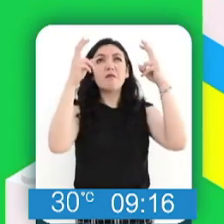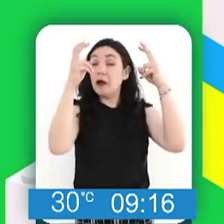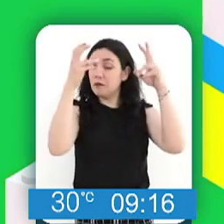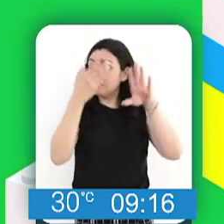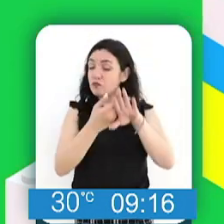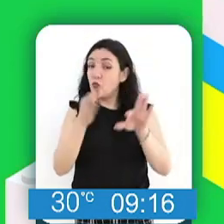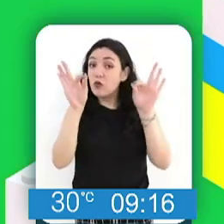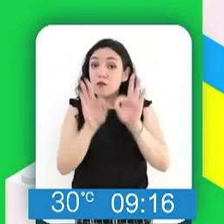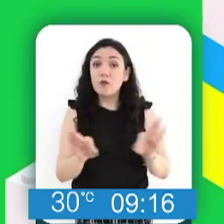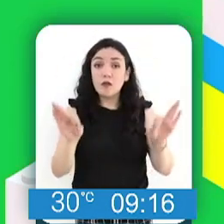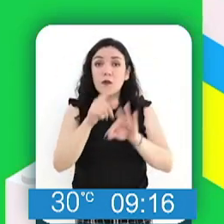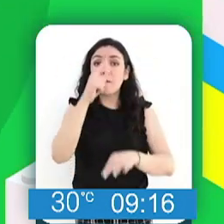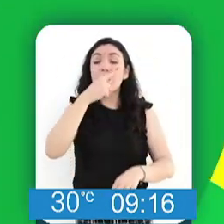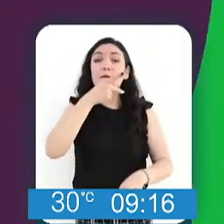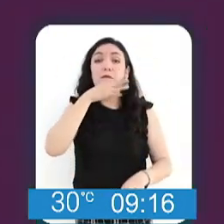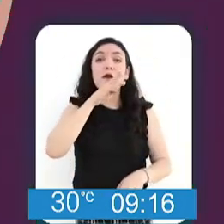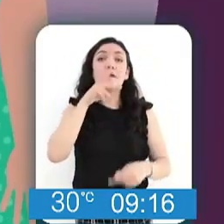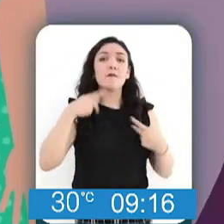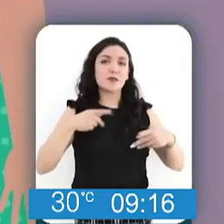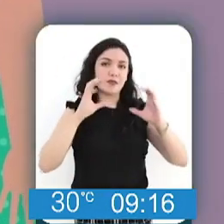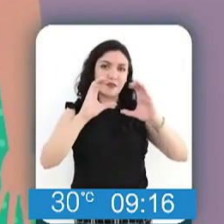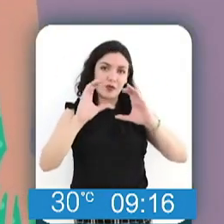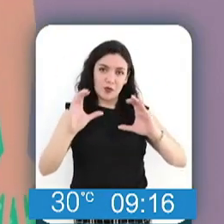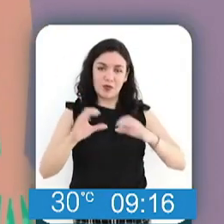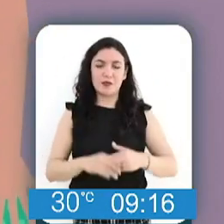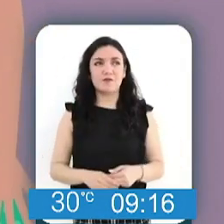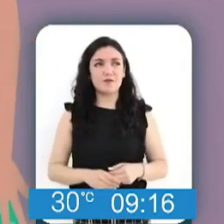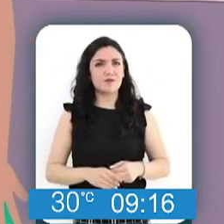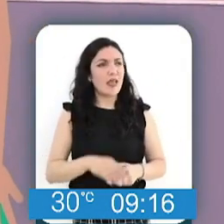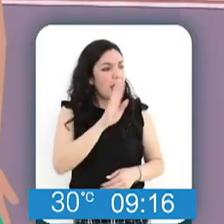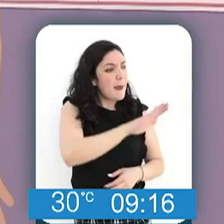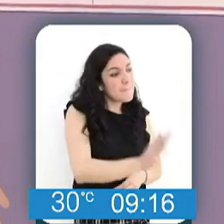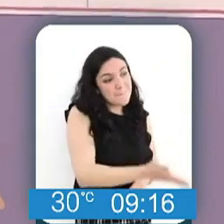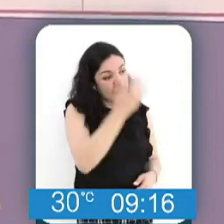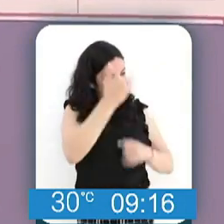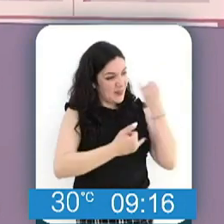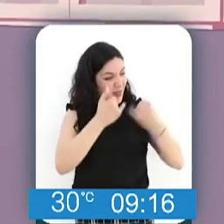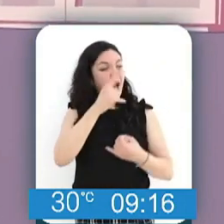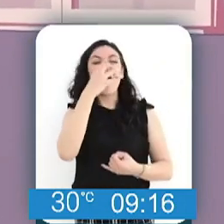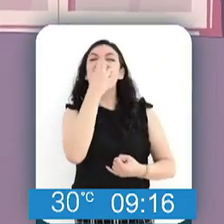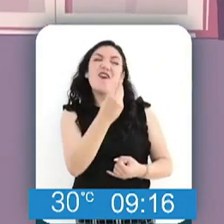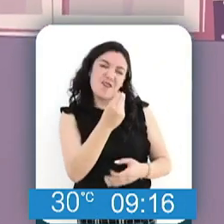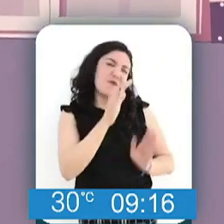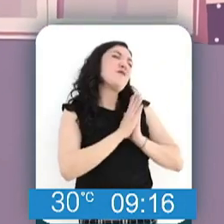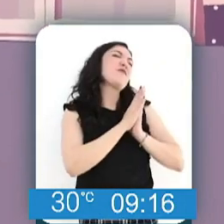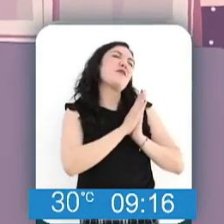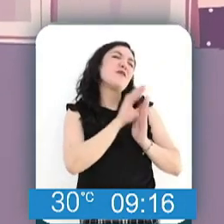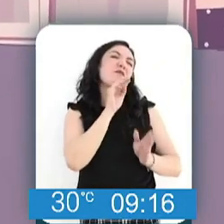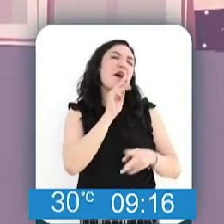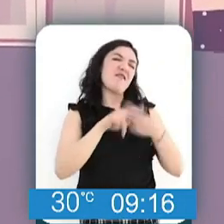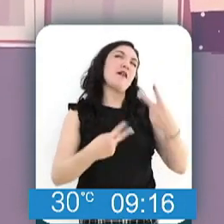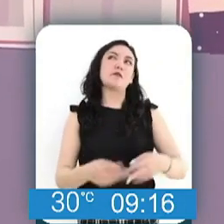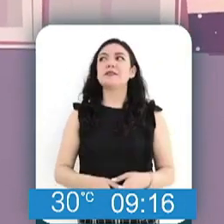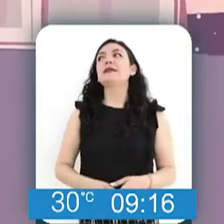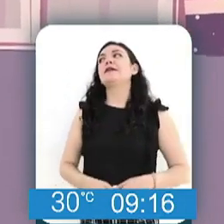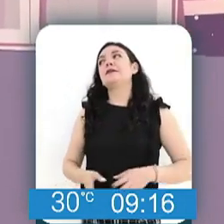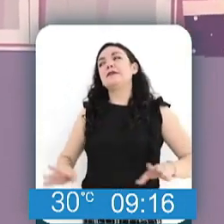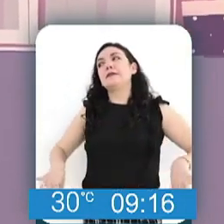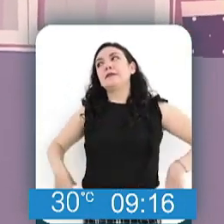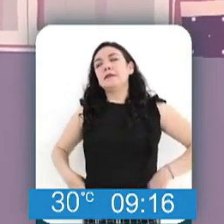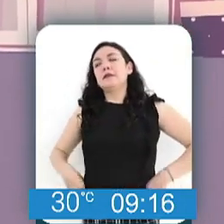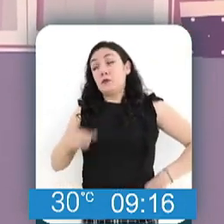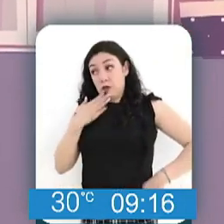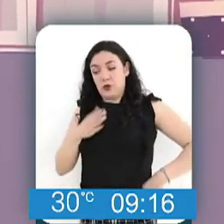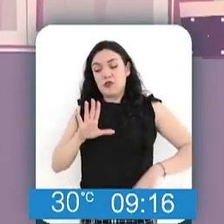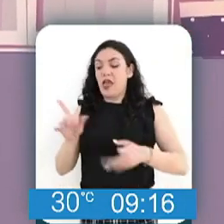madres, padres y cuidadores. Vamos a jugar al lobo, mamá. ¡Ándale! Bueno, ya hicimos la